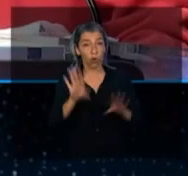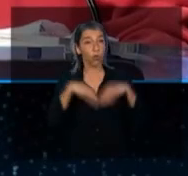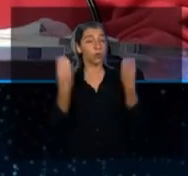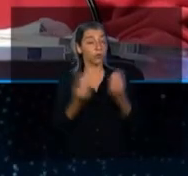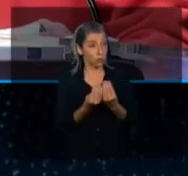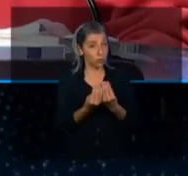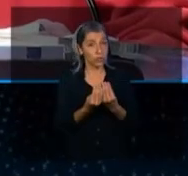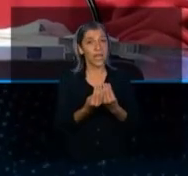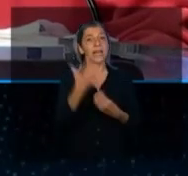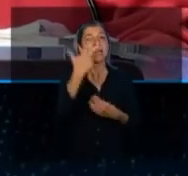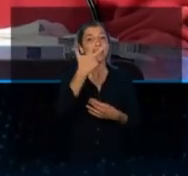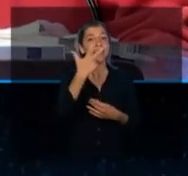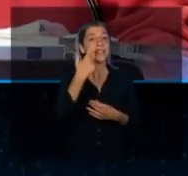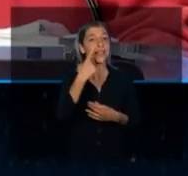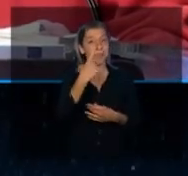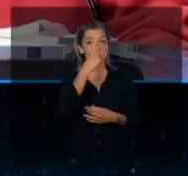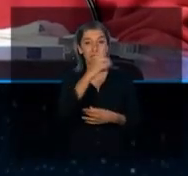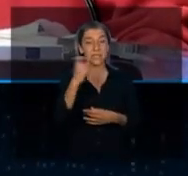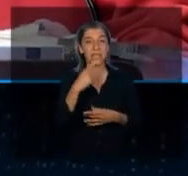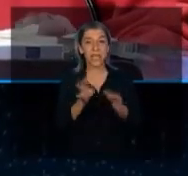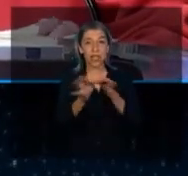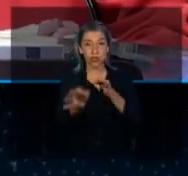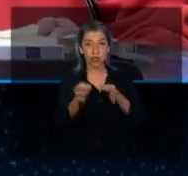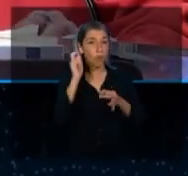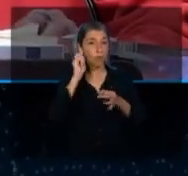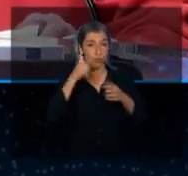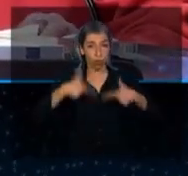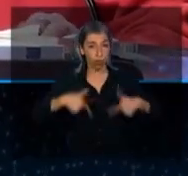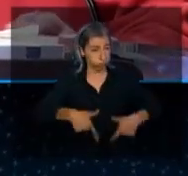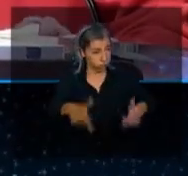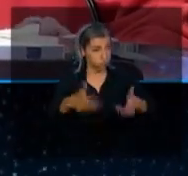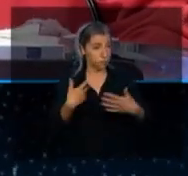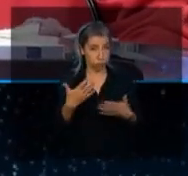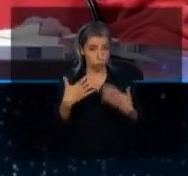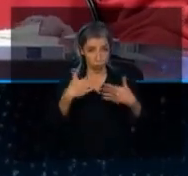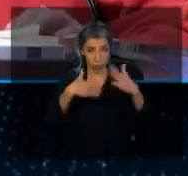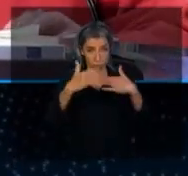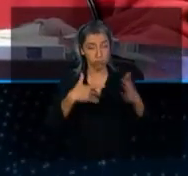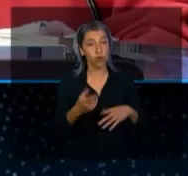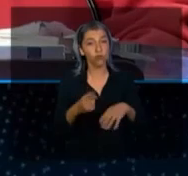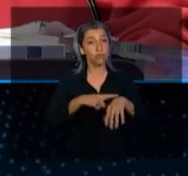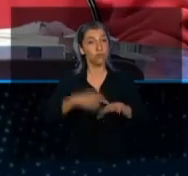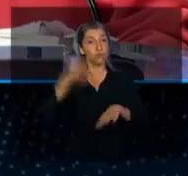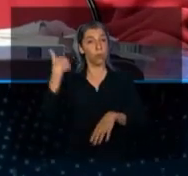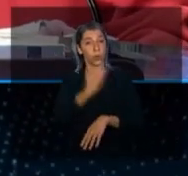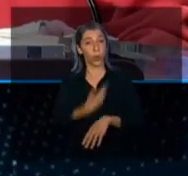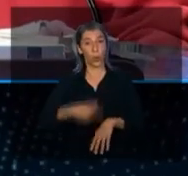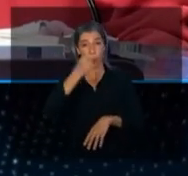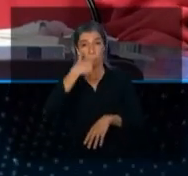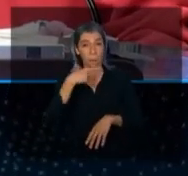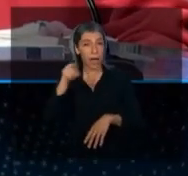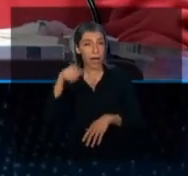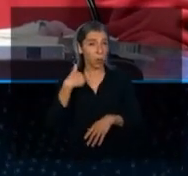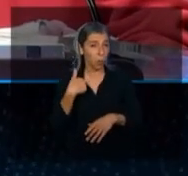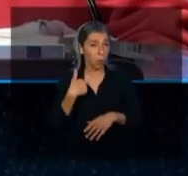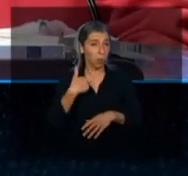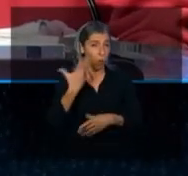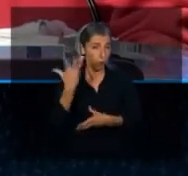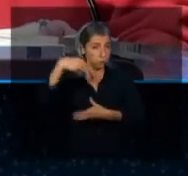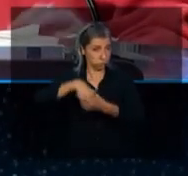km de gasoducto el plan belano que puso en marcha Mauricio el gobierno que participaste fracasó